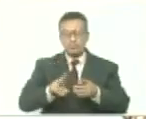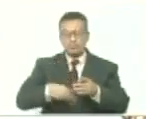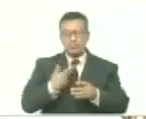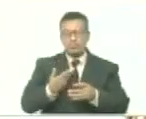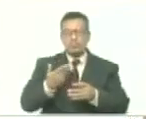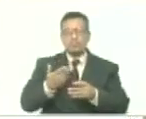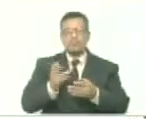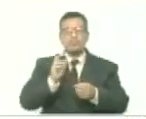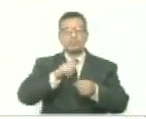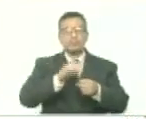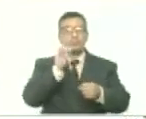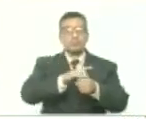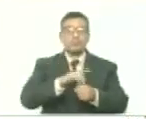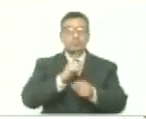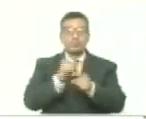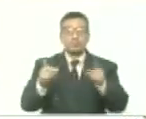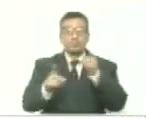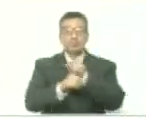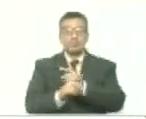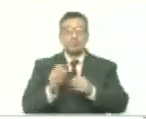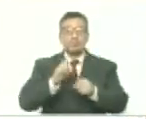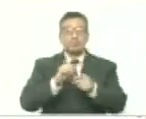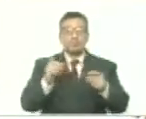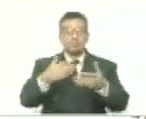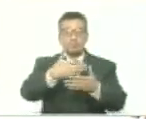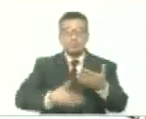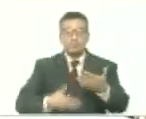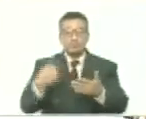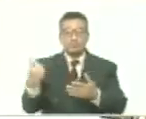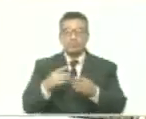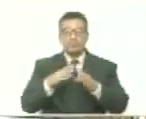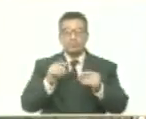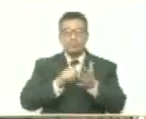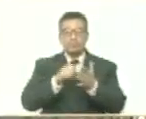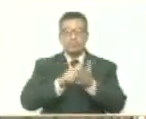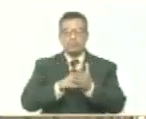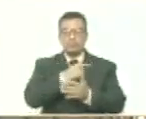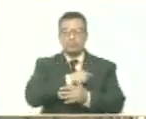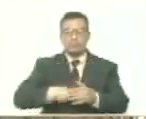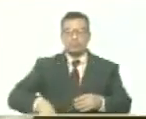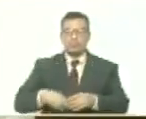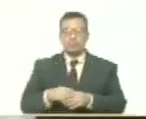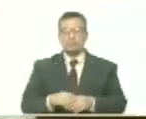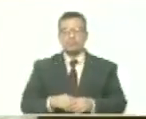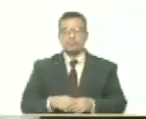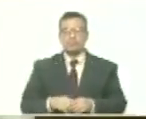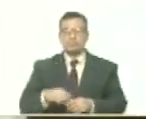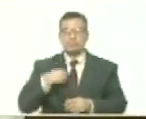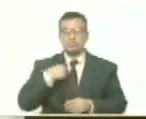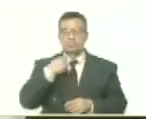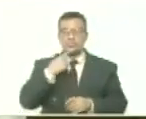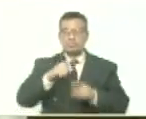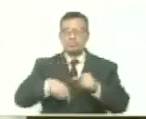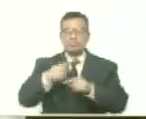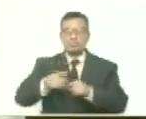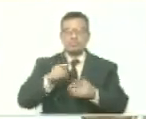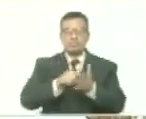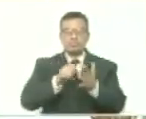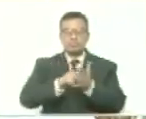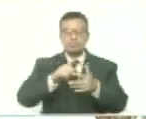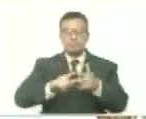ausentarse e incorporar a sus suplentes indicados en lista anexa. Es todo este punto, ciudadano presidente. En cuenta, secretaria. Siguiente punto.